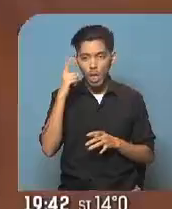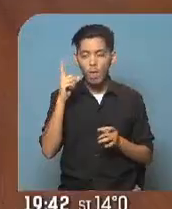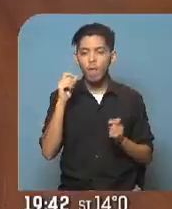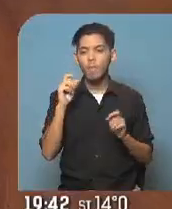hombre